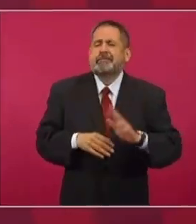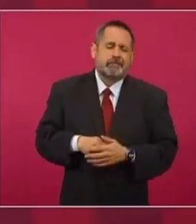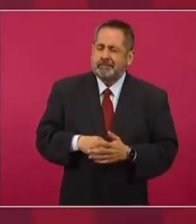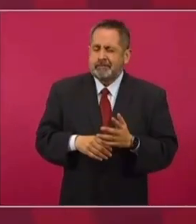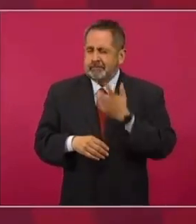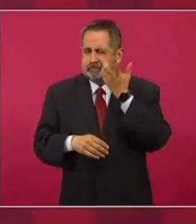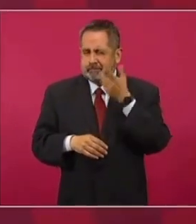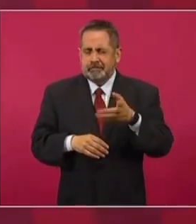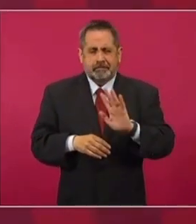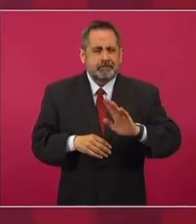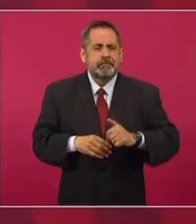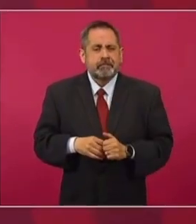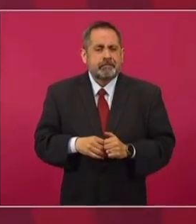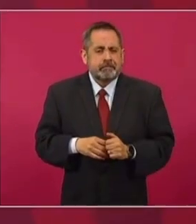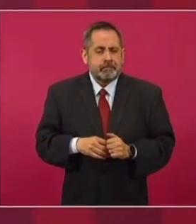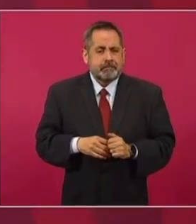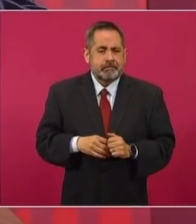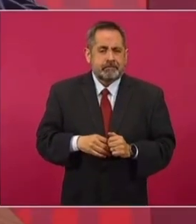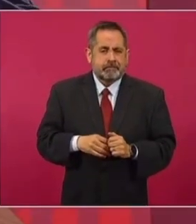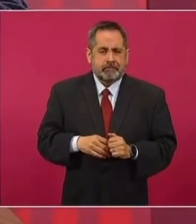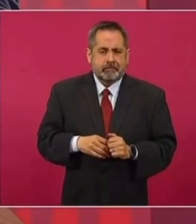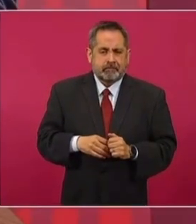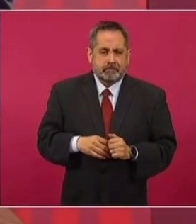presta hasta para que